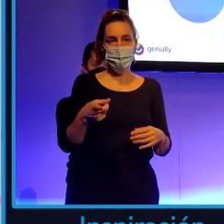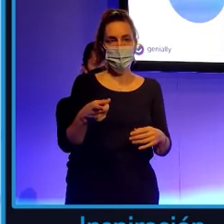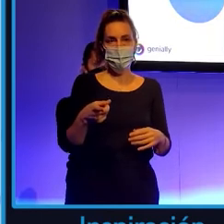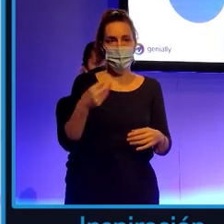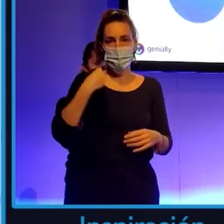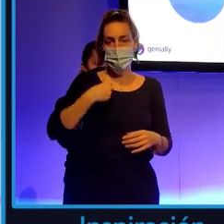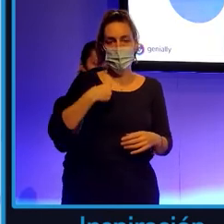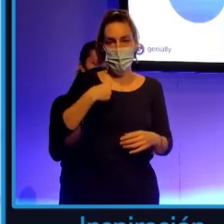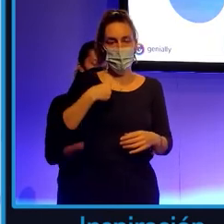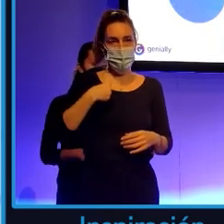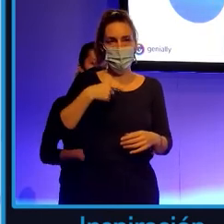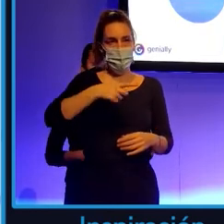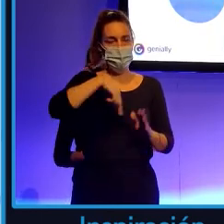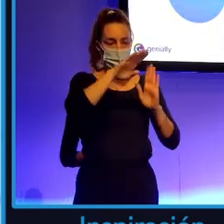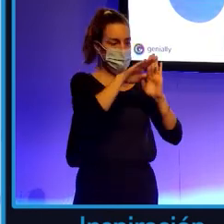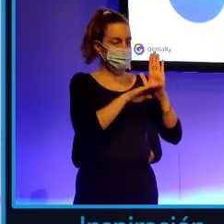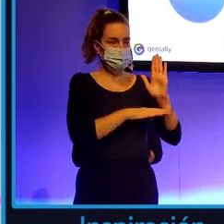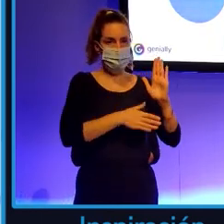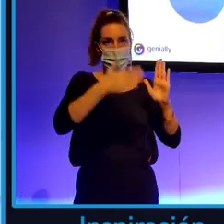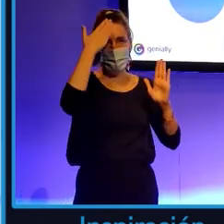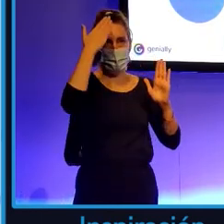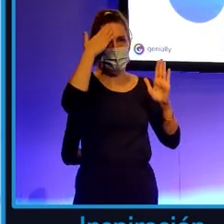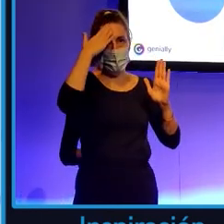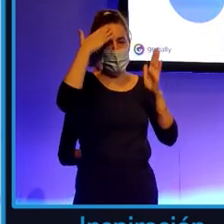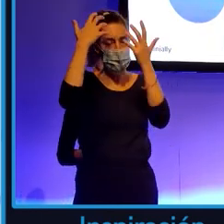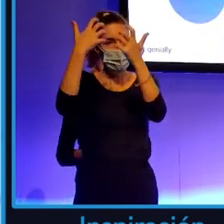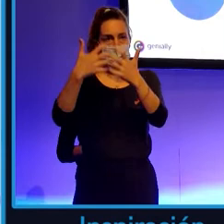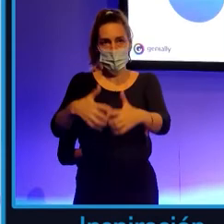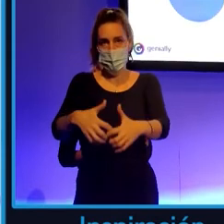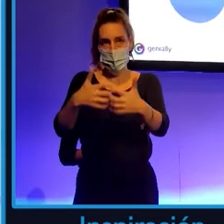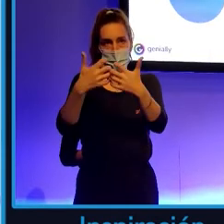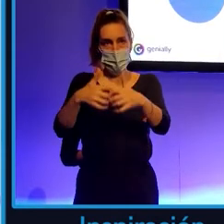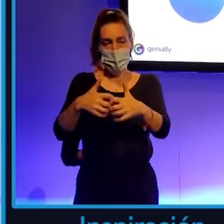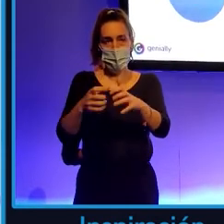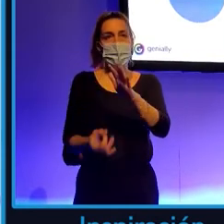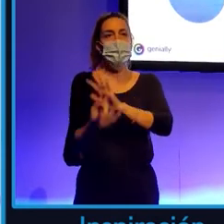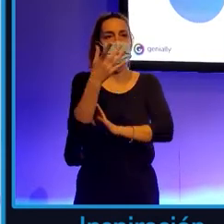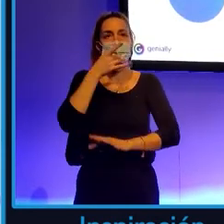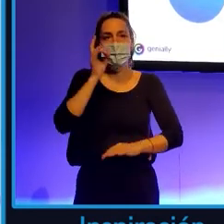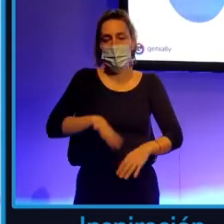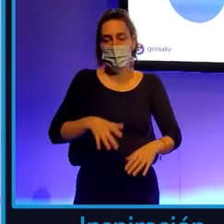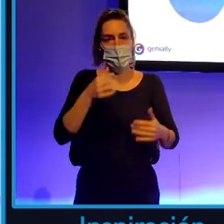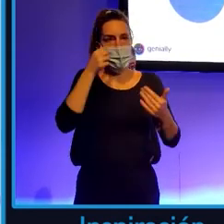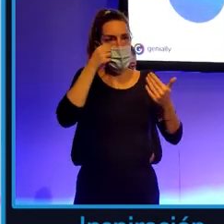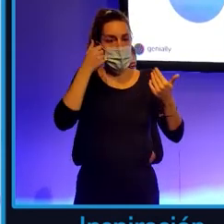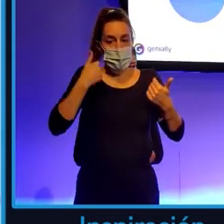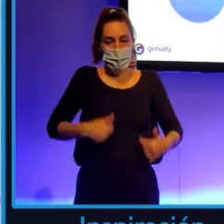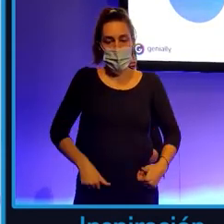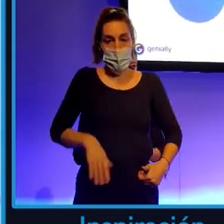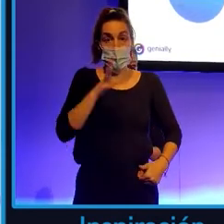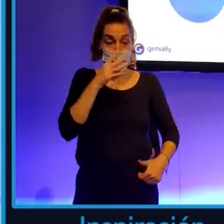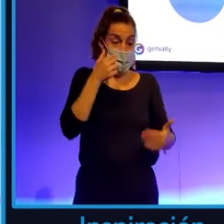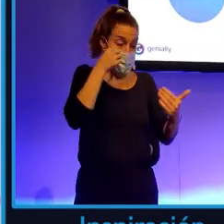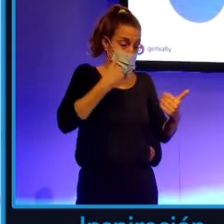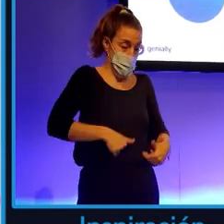o principal para decir que es que son las máquinas nosotros hemos creado las máquinas y nosotros ahora somos las que nos tenemos